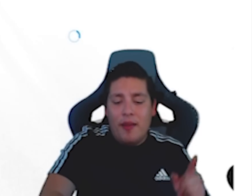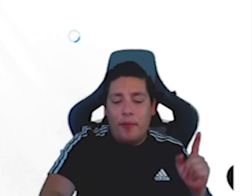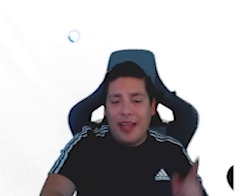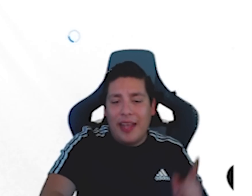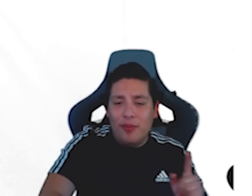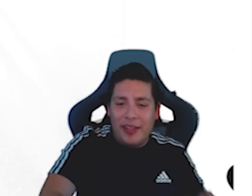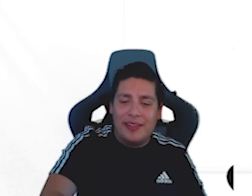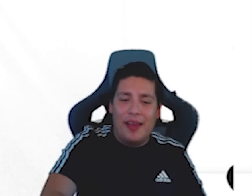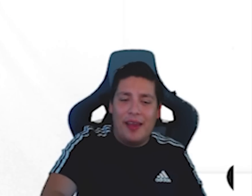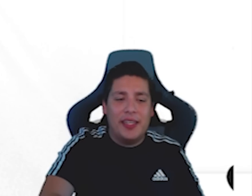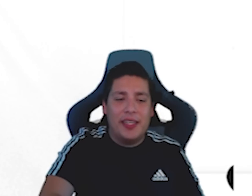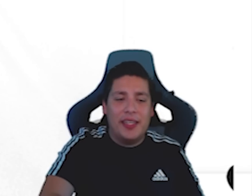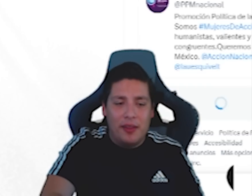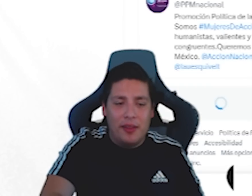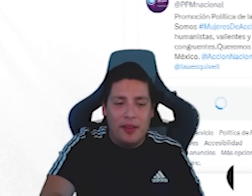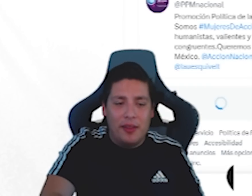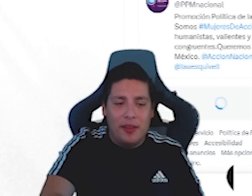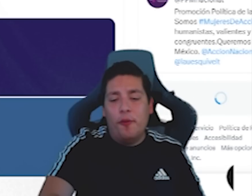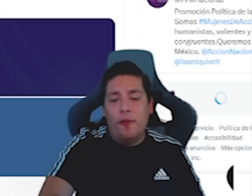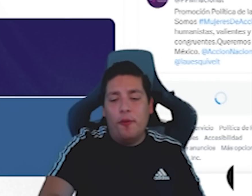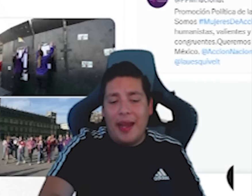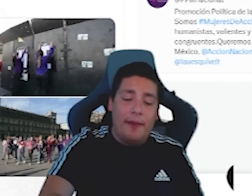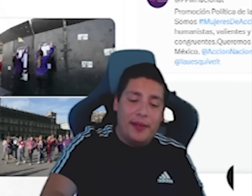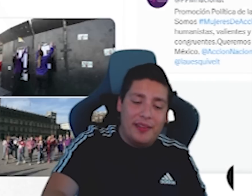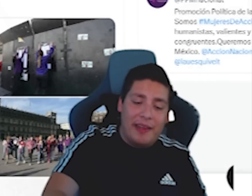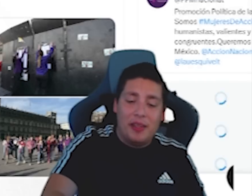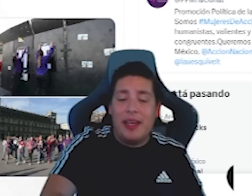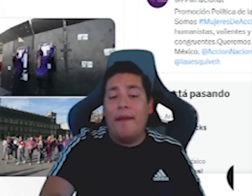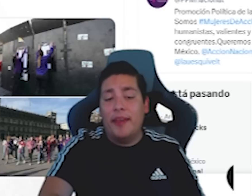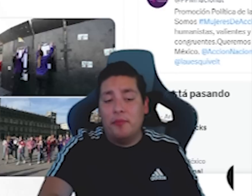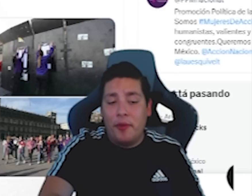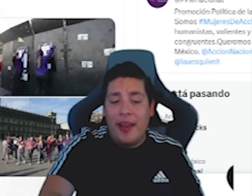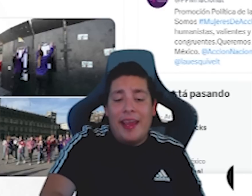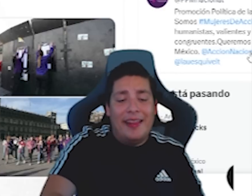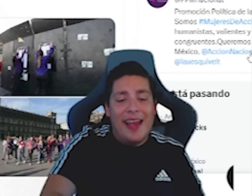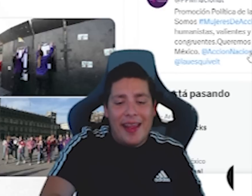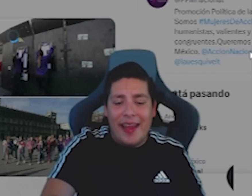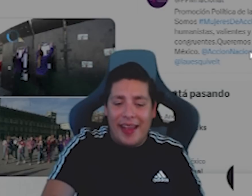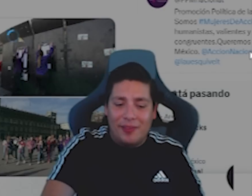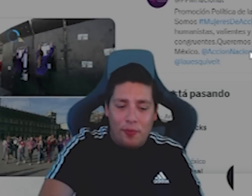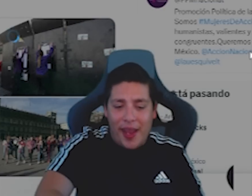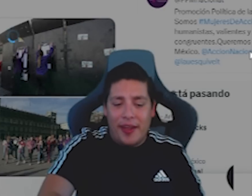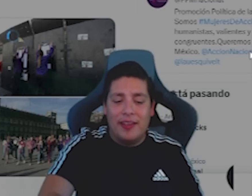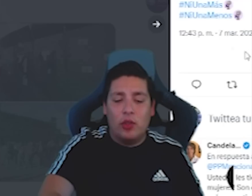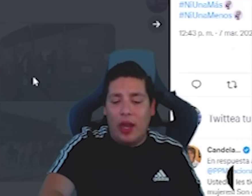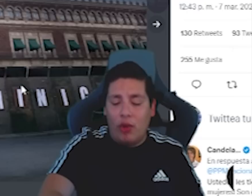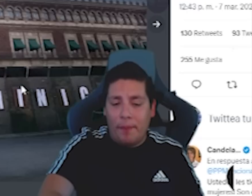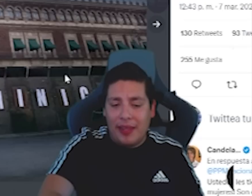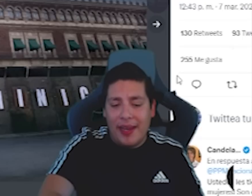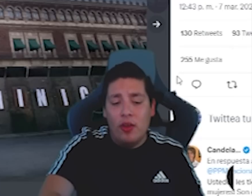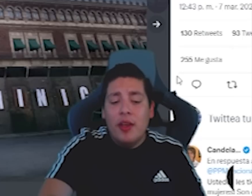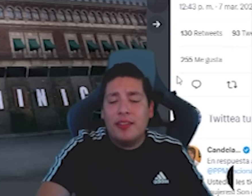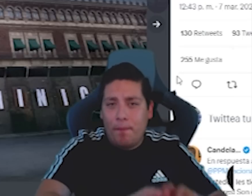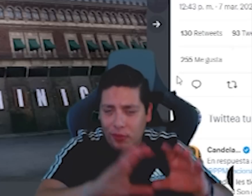quieren vender, pues han utilizado este movimiento para golpetear al presidente Andrés Manuel. El día de ayer estuvieron en el